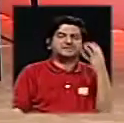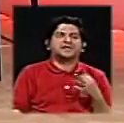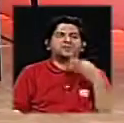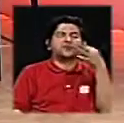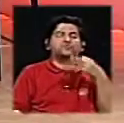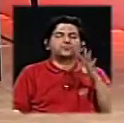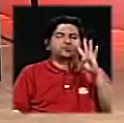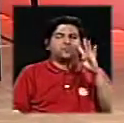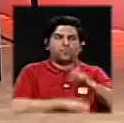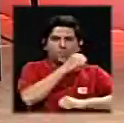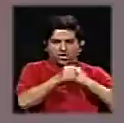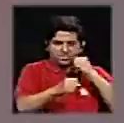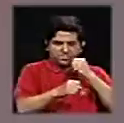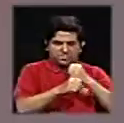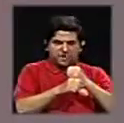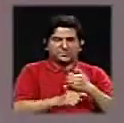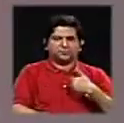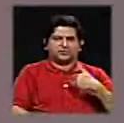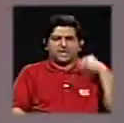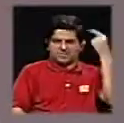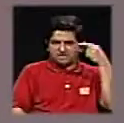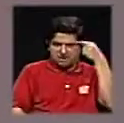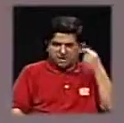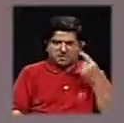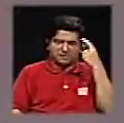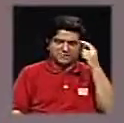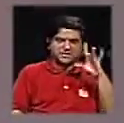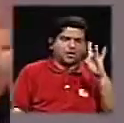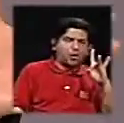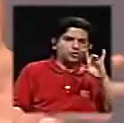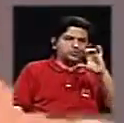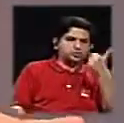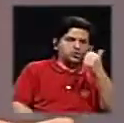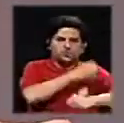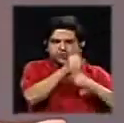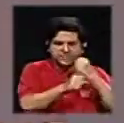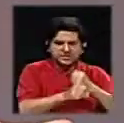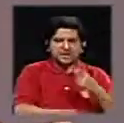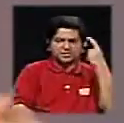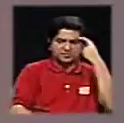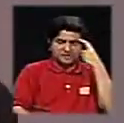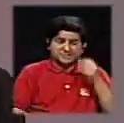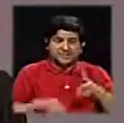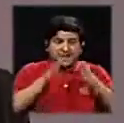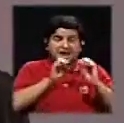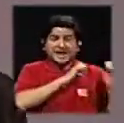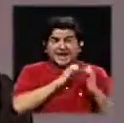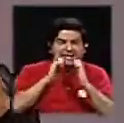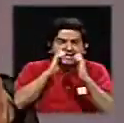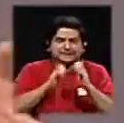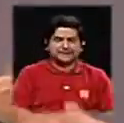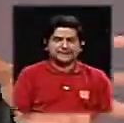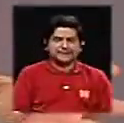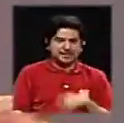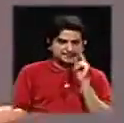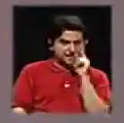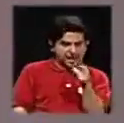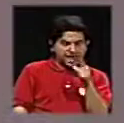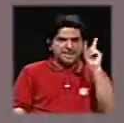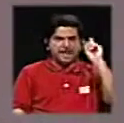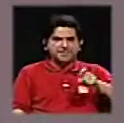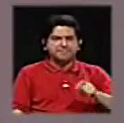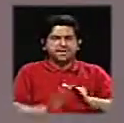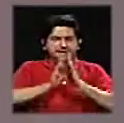los 4 años de un gobierno, empezar en 8, 10 años, empezar en la red estratégica, que es una red que debiera